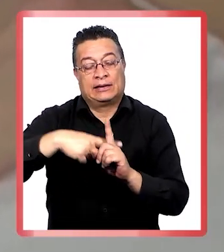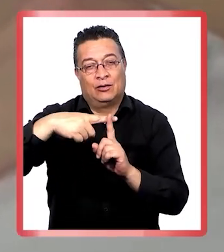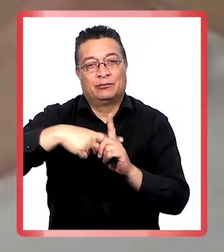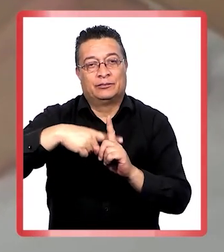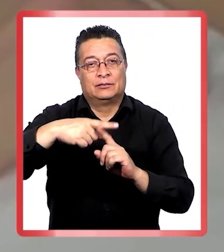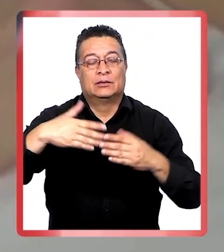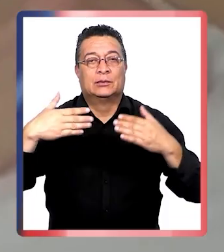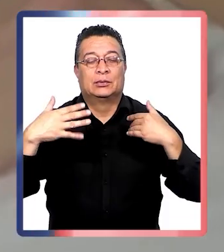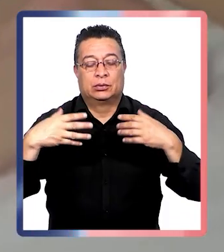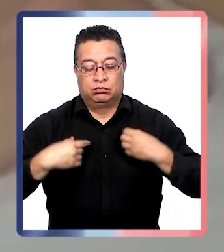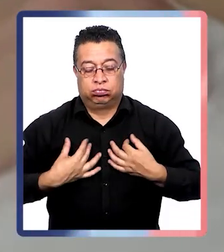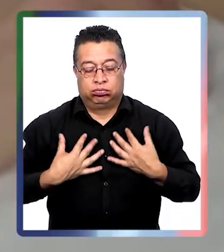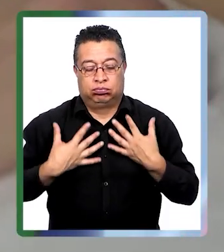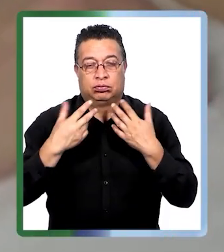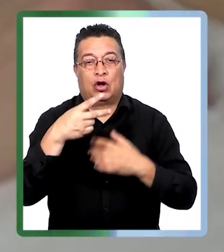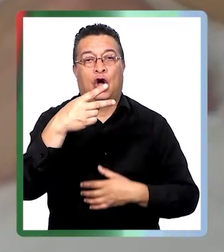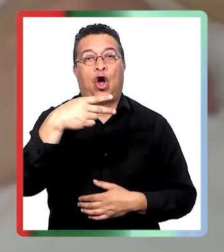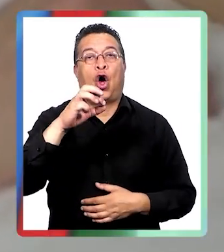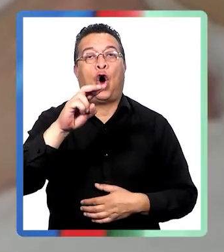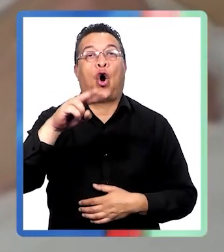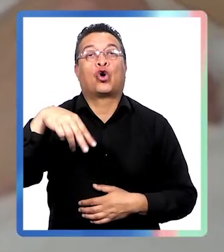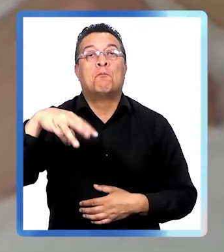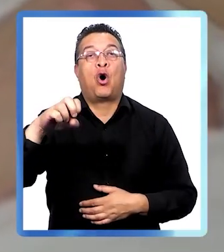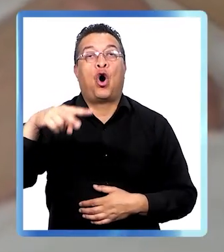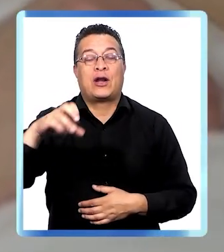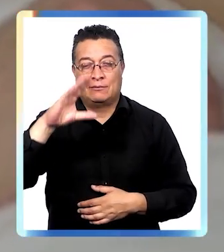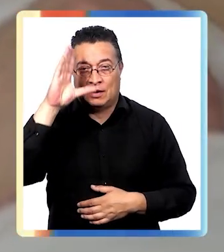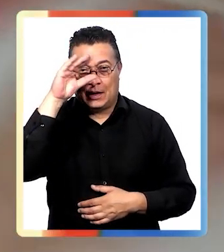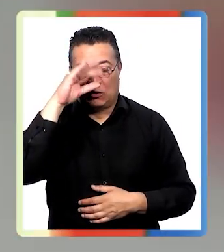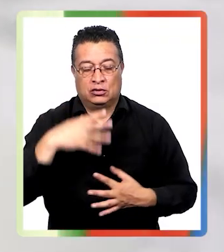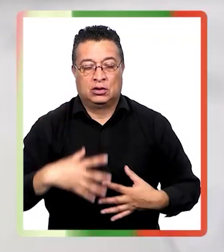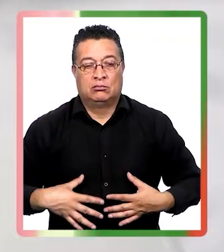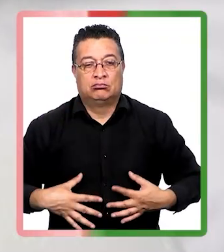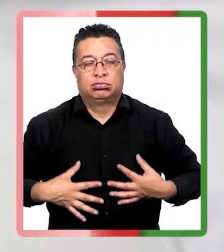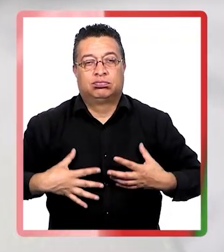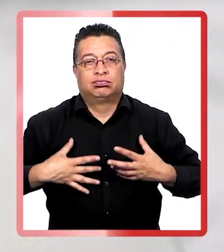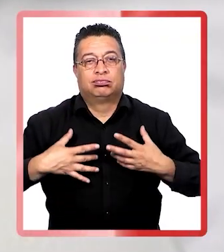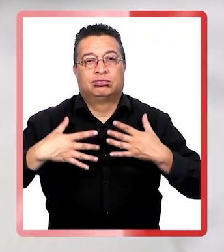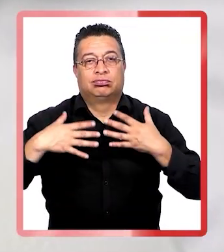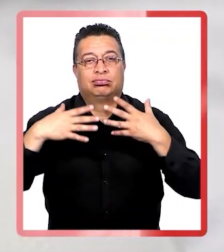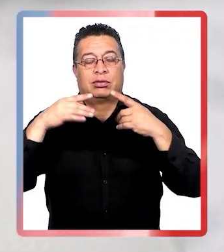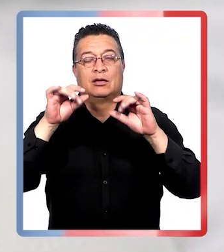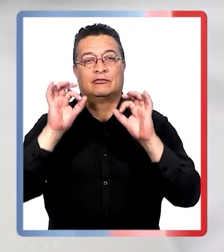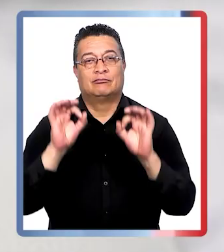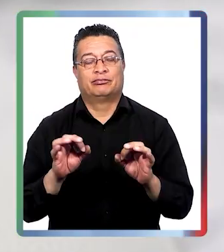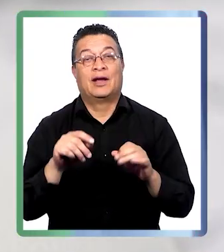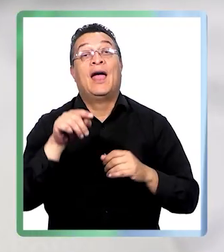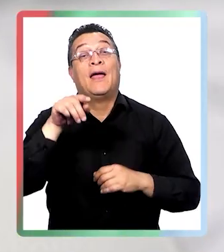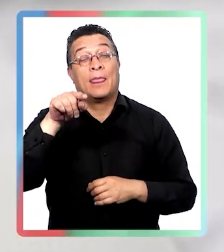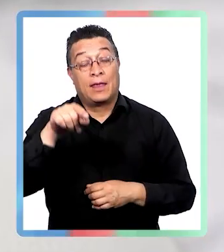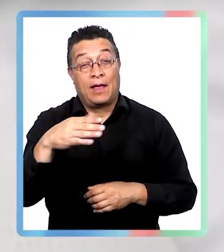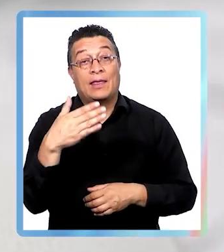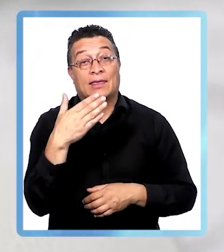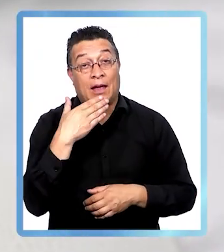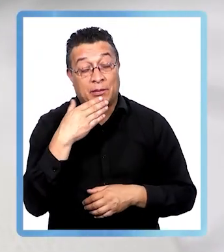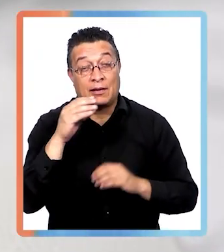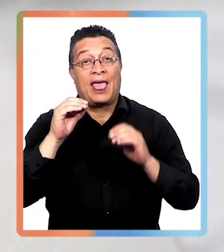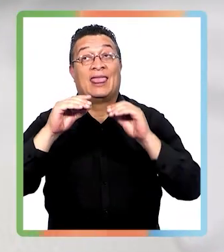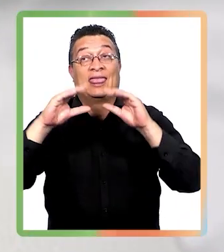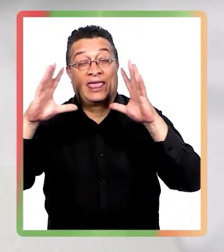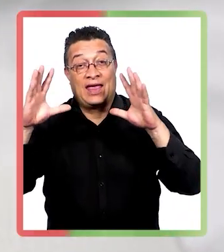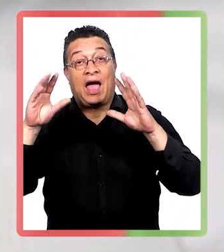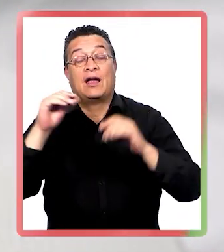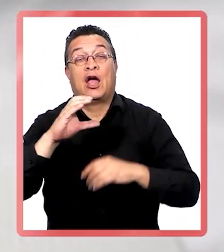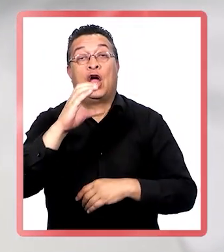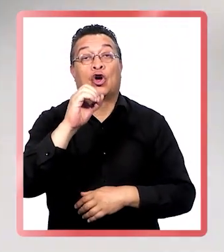regulación de la temperatura, de secreción de hormonas. Sobre todo en la noche, en nuestro reloj biológico empezamos a secretar la llamada hormona melatonina. Y